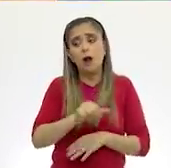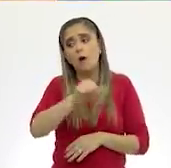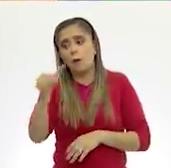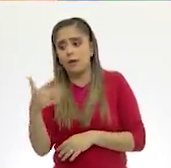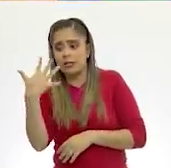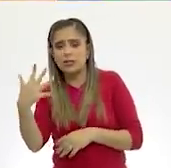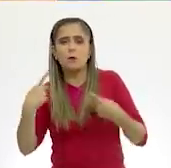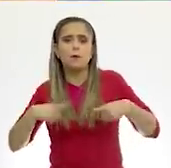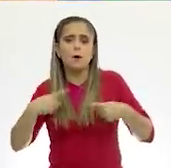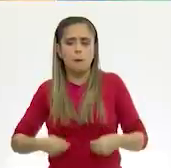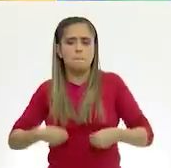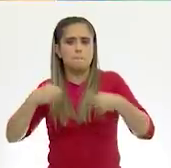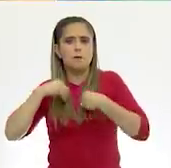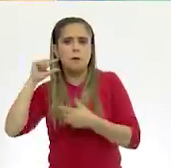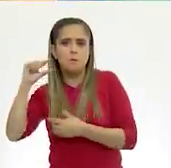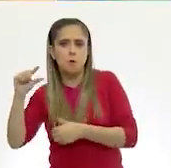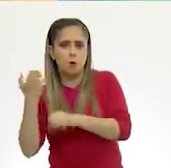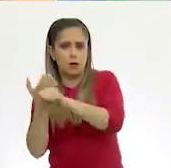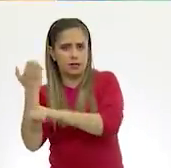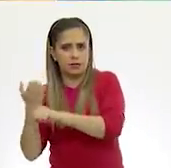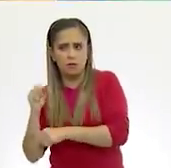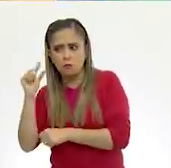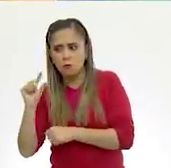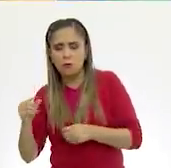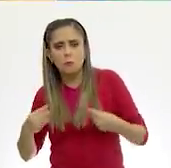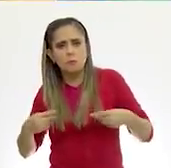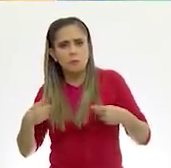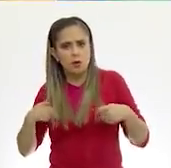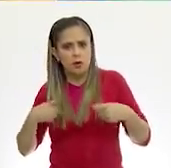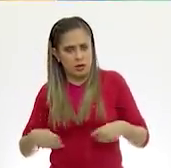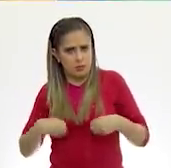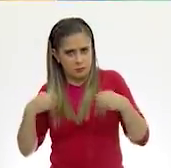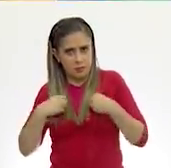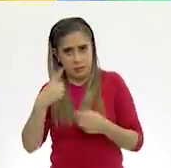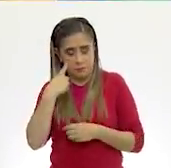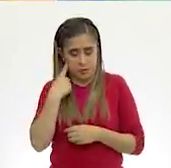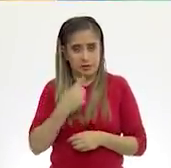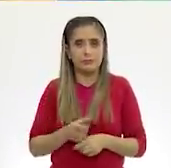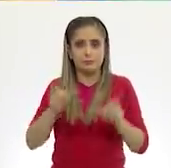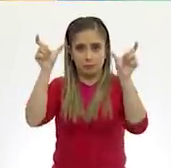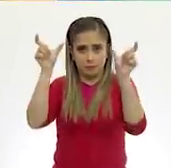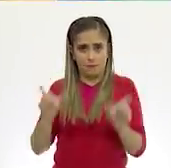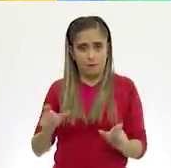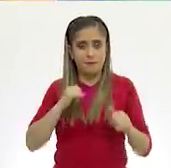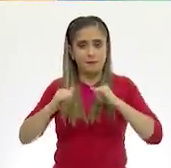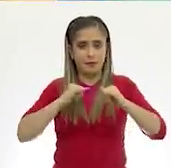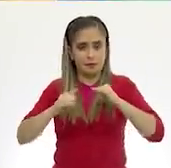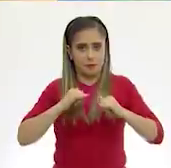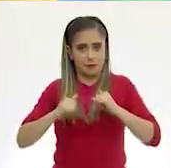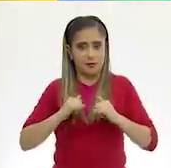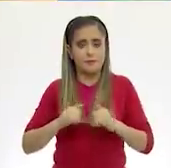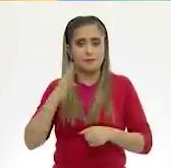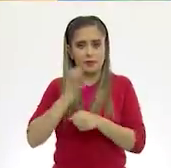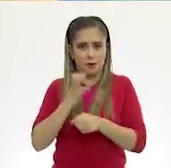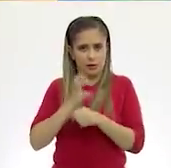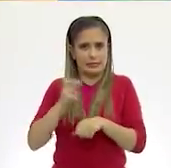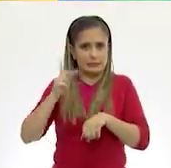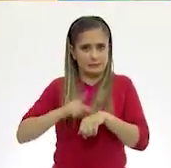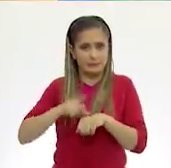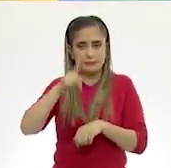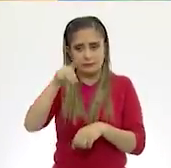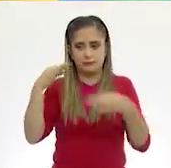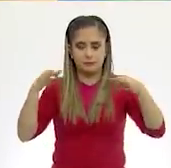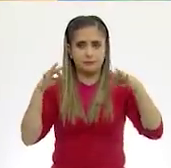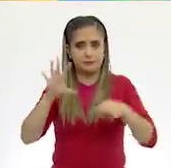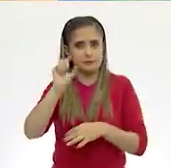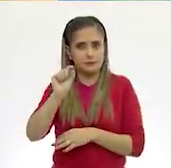pobladas. Usemos el cuadro que se encuentra en la parte superior derecha del mapa de Atlas de México de cuarto grado, en la